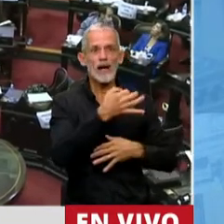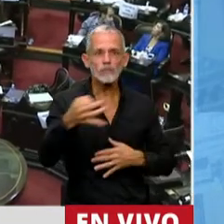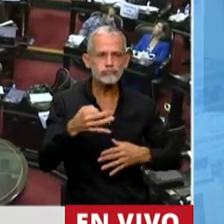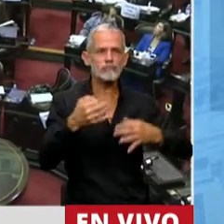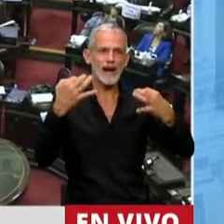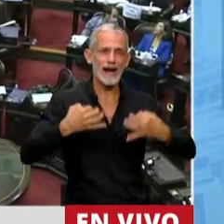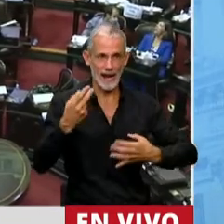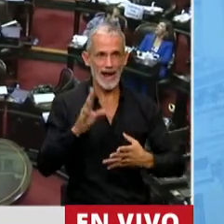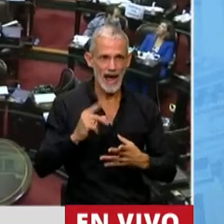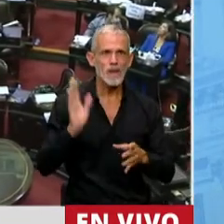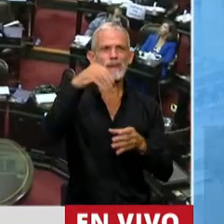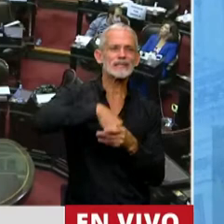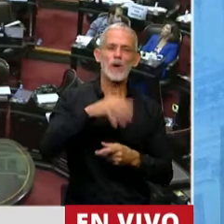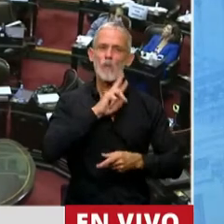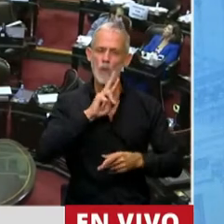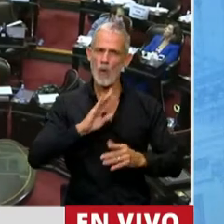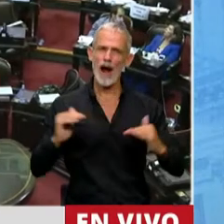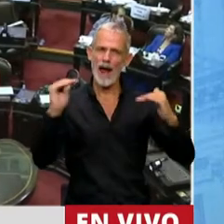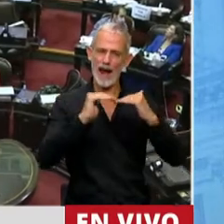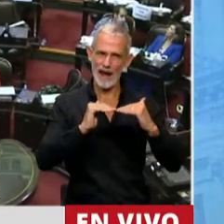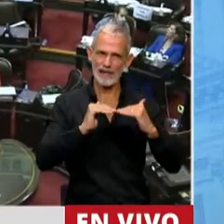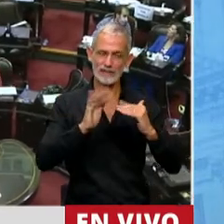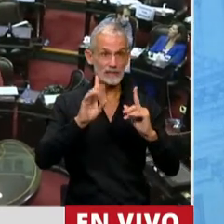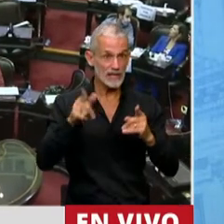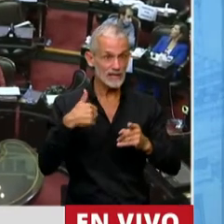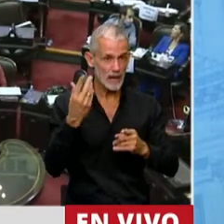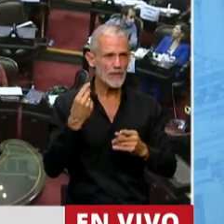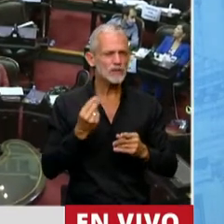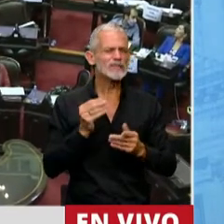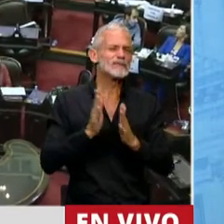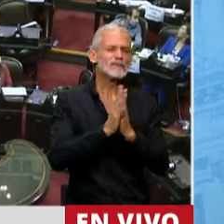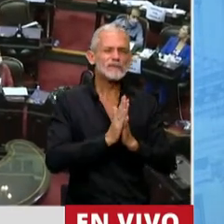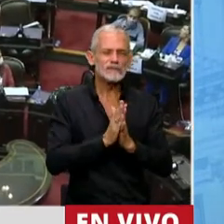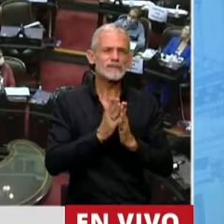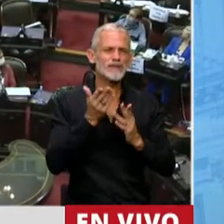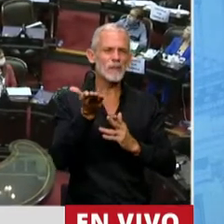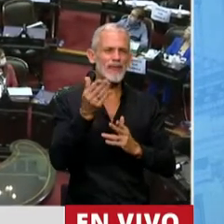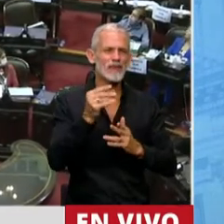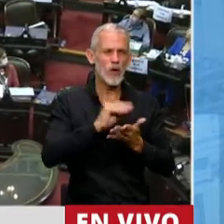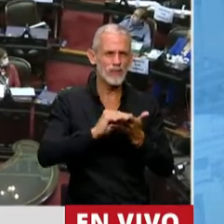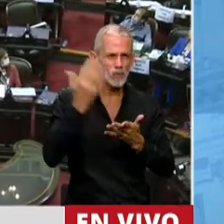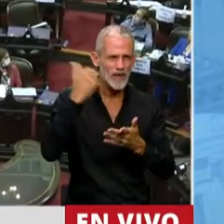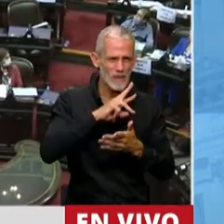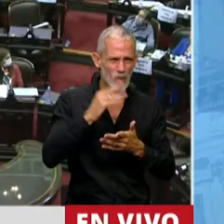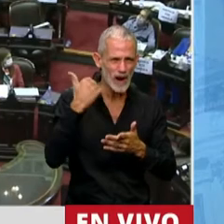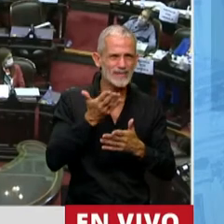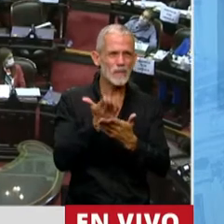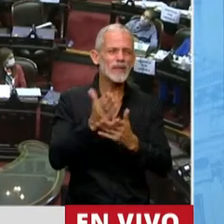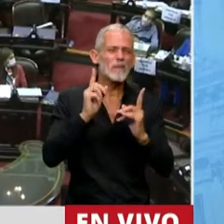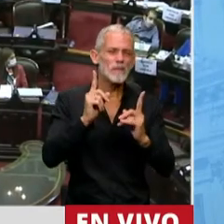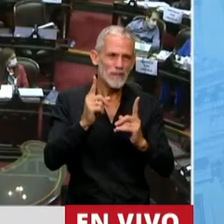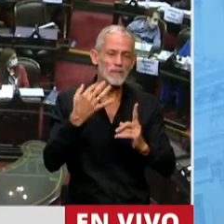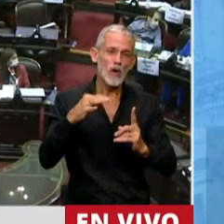de la participación de mujeres, pero en esto también me sumo al pedido de todas las otras diputadas preopinantes de